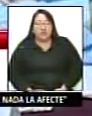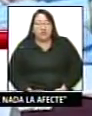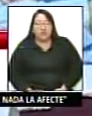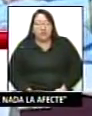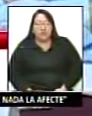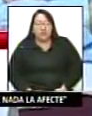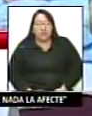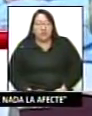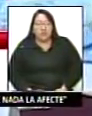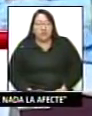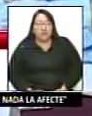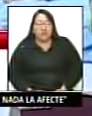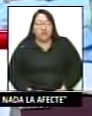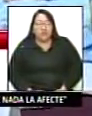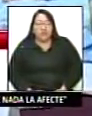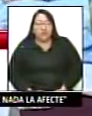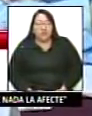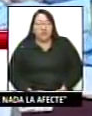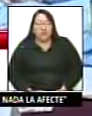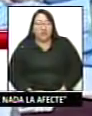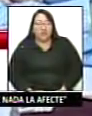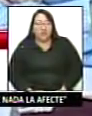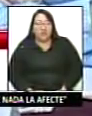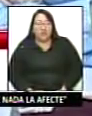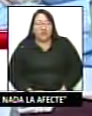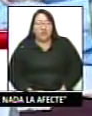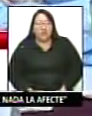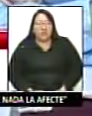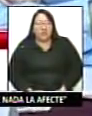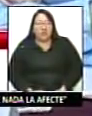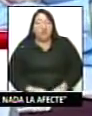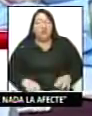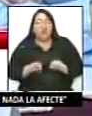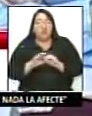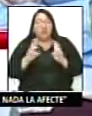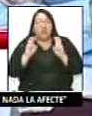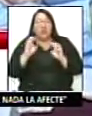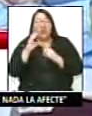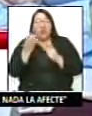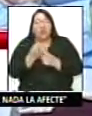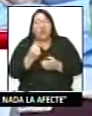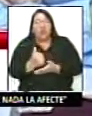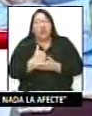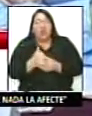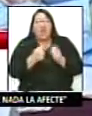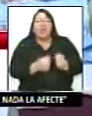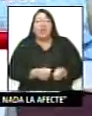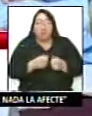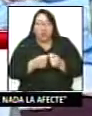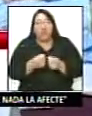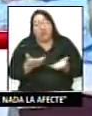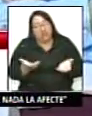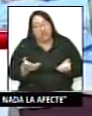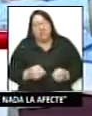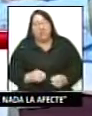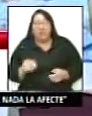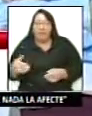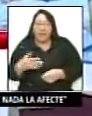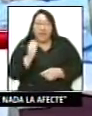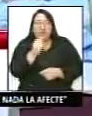cultura en el sector público, hay un sector importante que puede alinear, digamos, ¿no? Agricultura, sin duda.